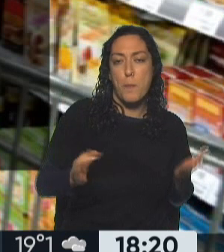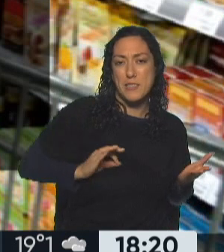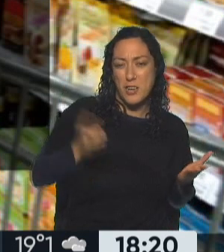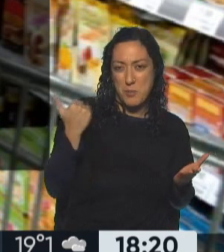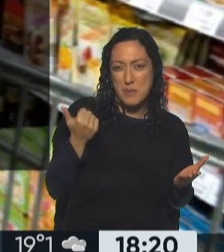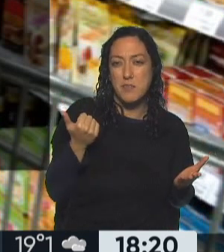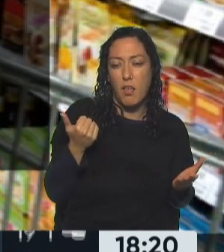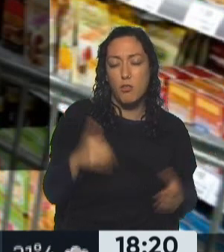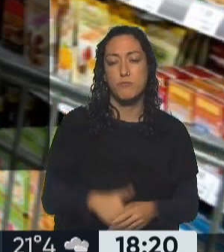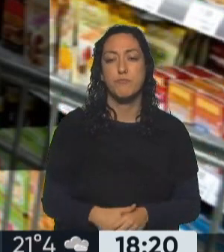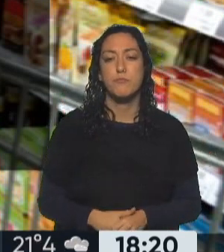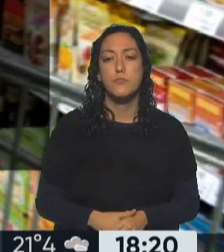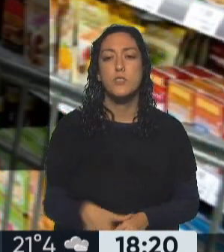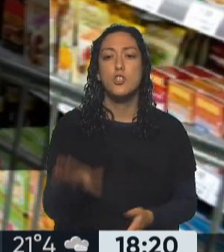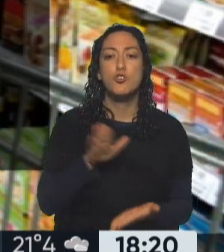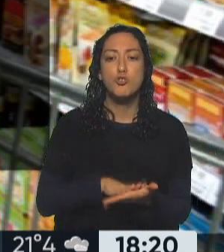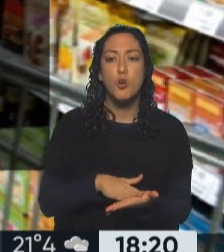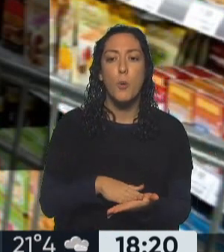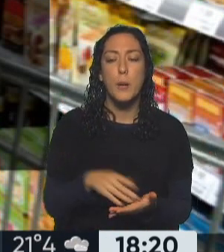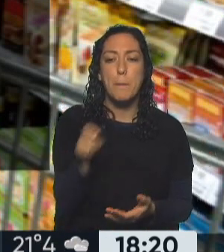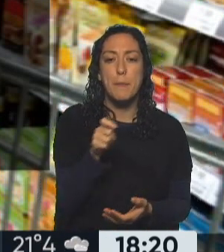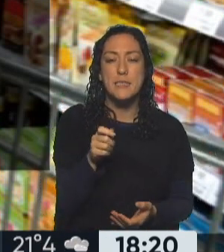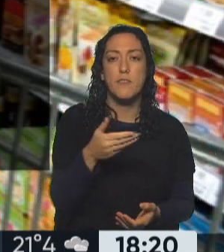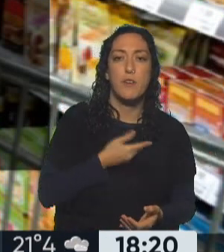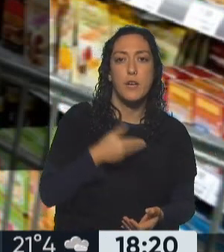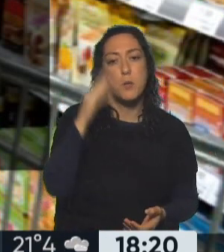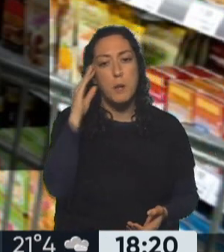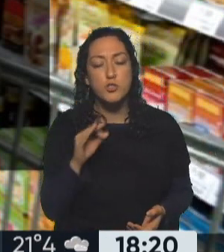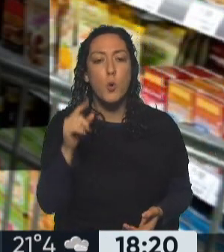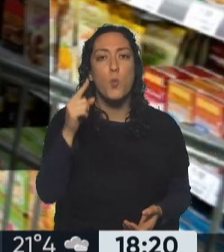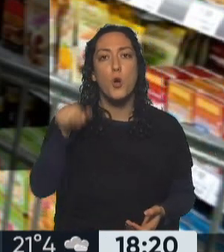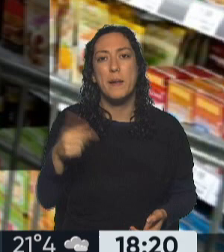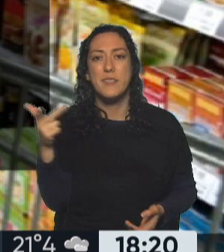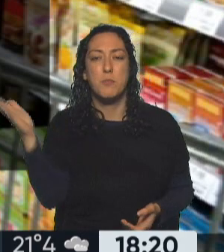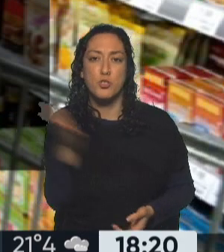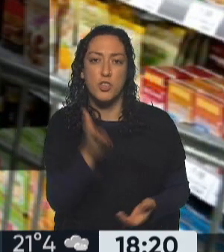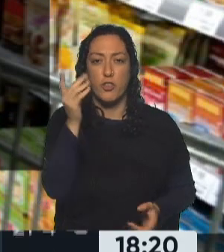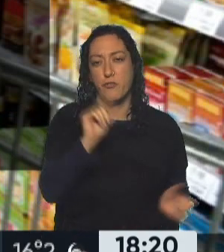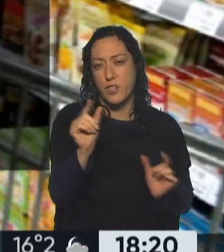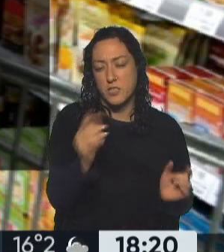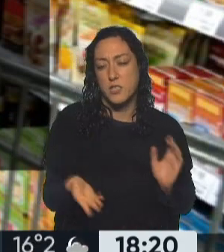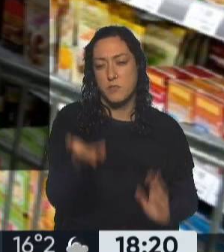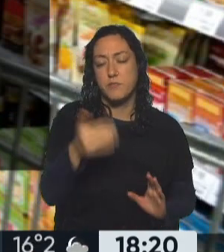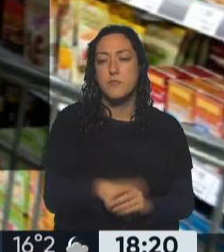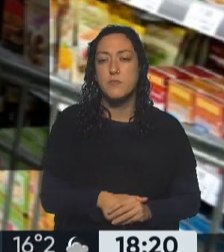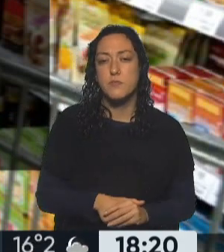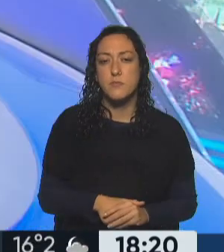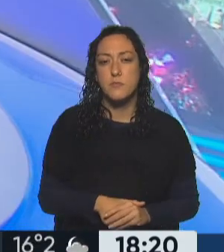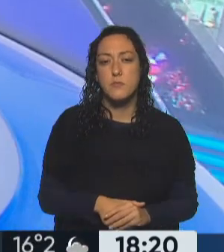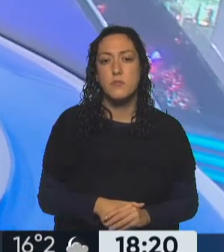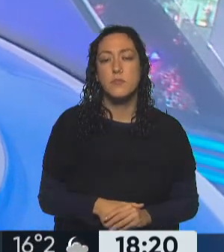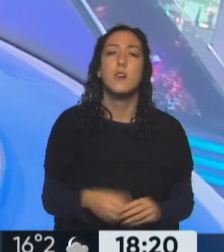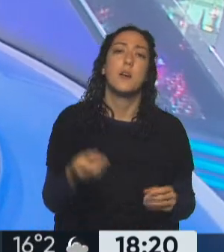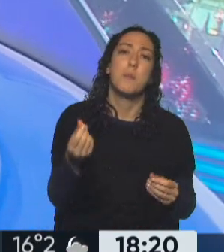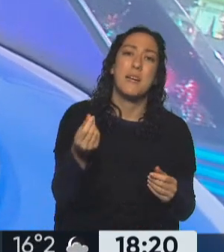pasado. Y respecto al mes previo, es decir, a febrero, 1,3%. Sí. Esto estamos hablando de cantidades o precios